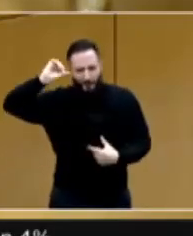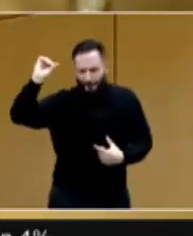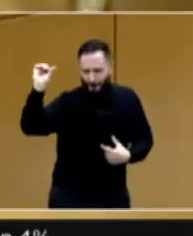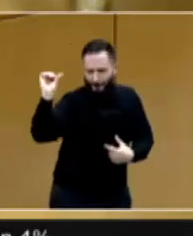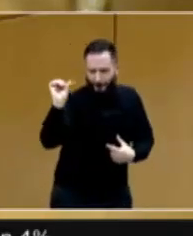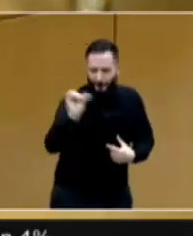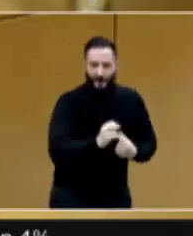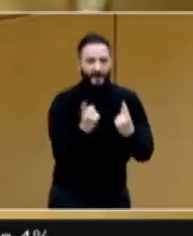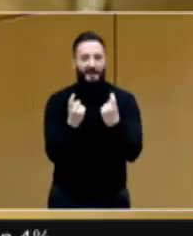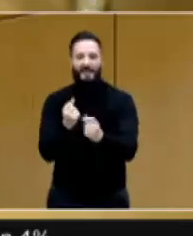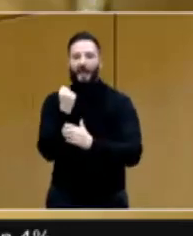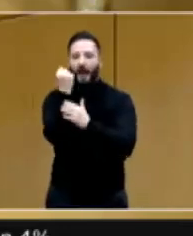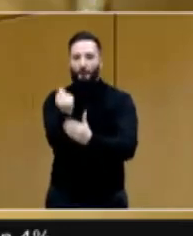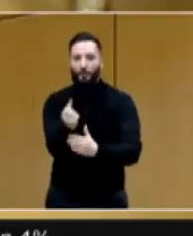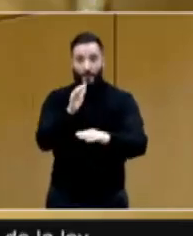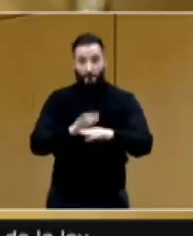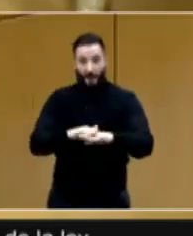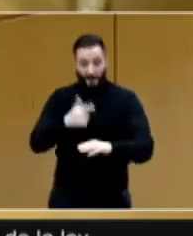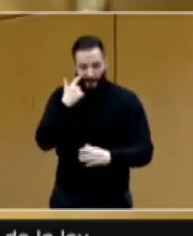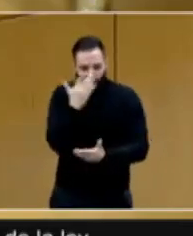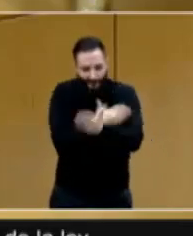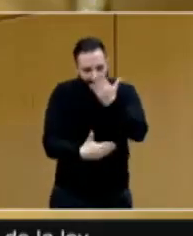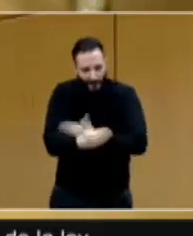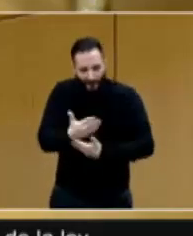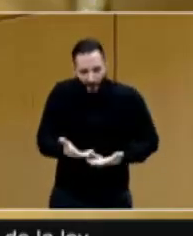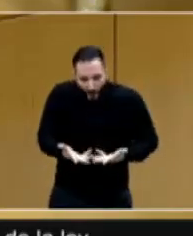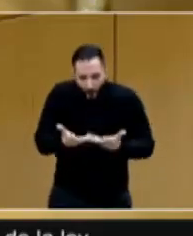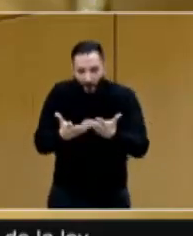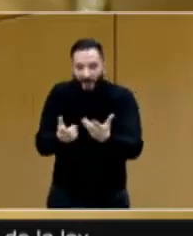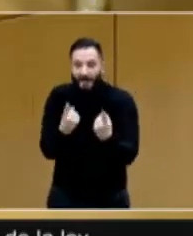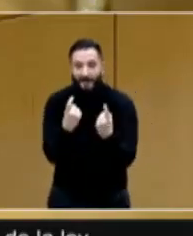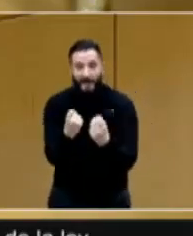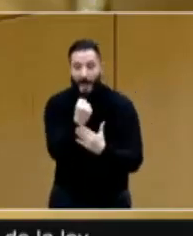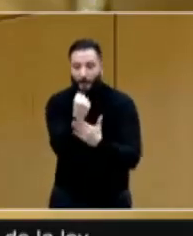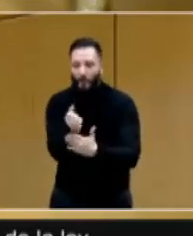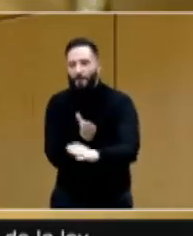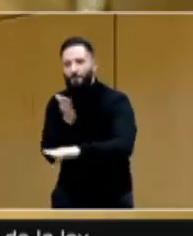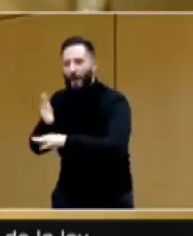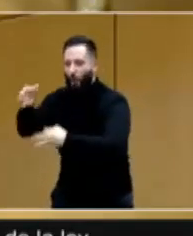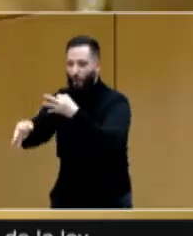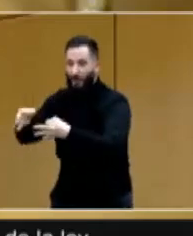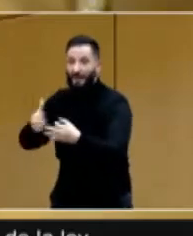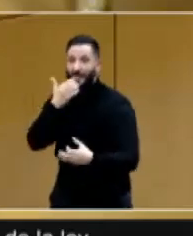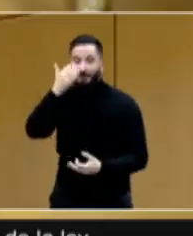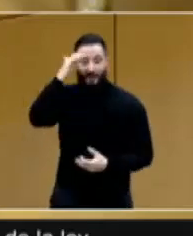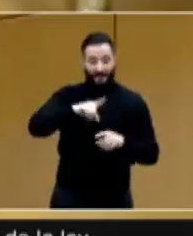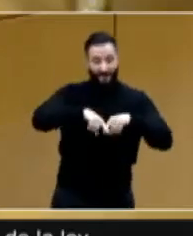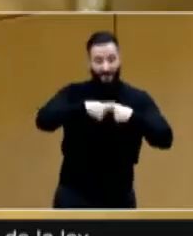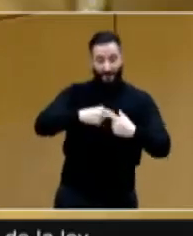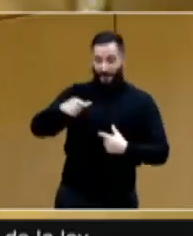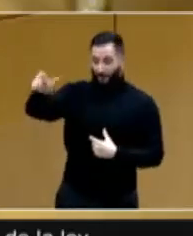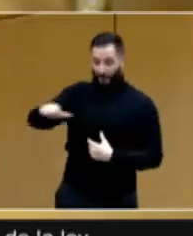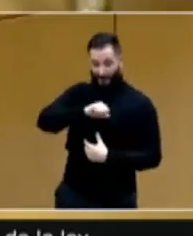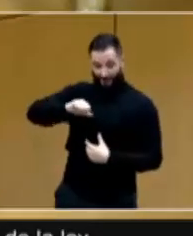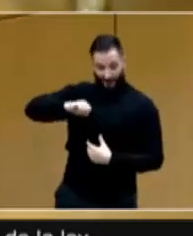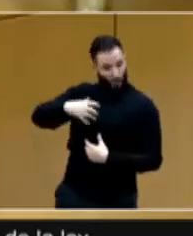la intensidad de la discapacidad lo que me tiene que llevar a solicitar un apoyo judicial sino es cuando no lo pueda resolver por medio del